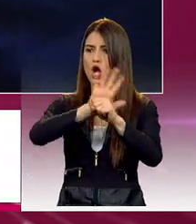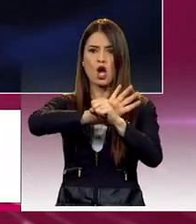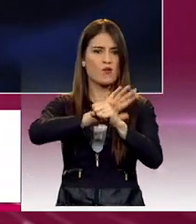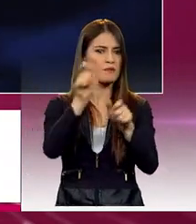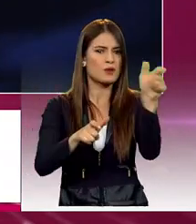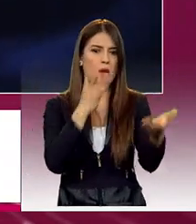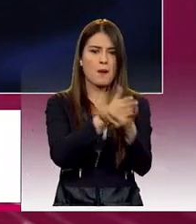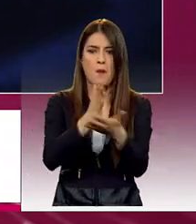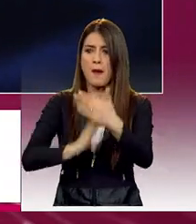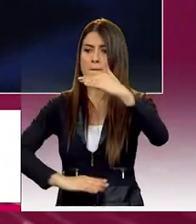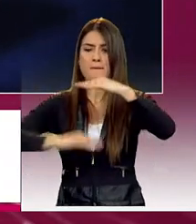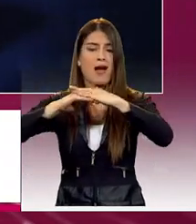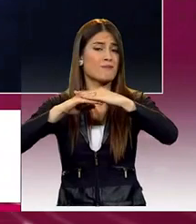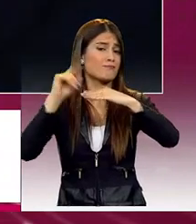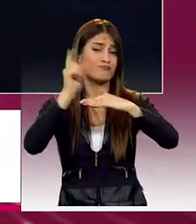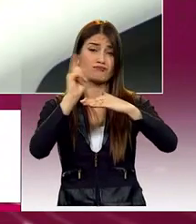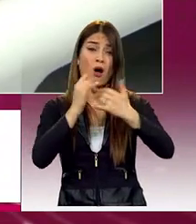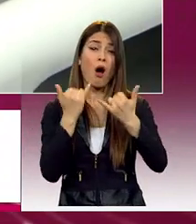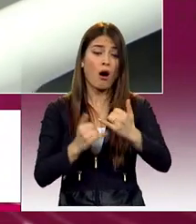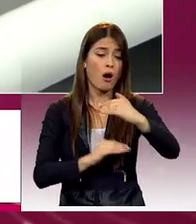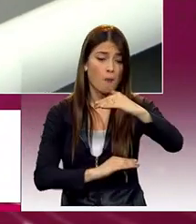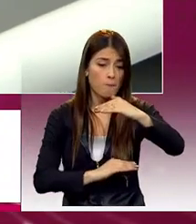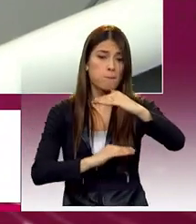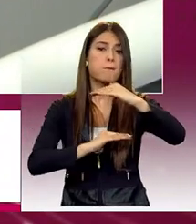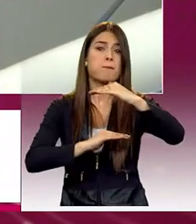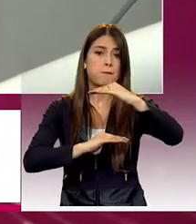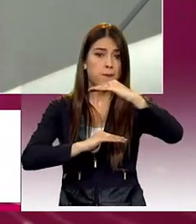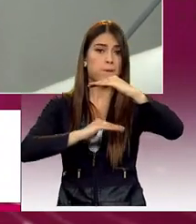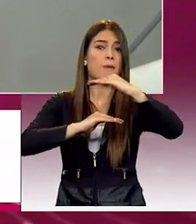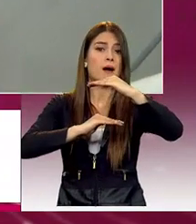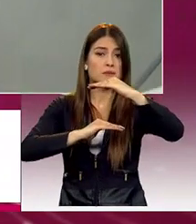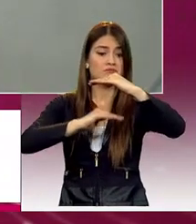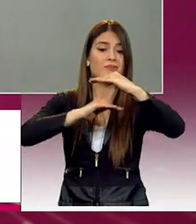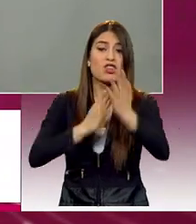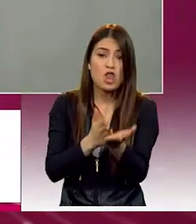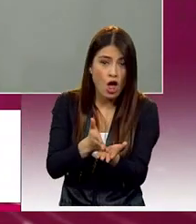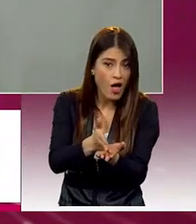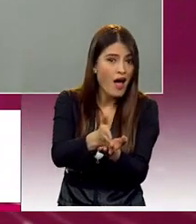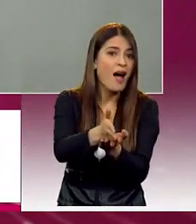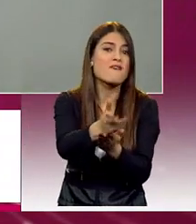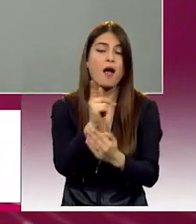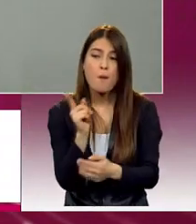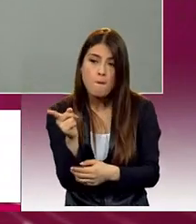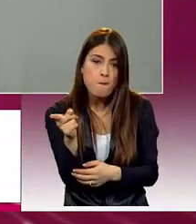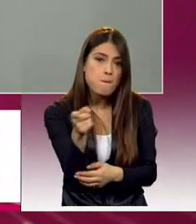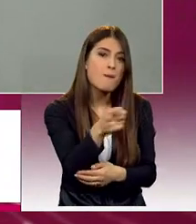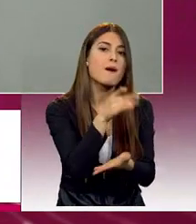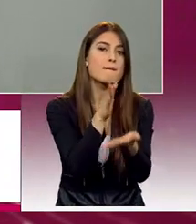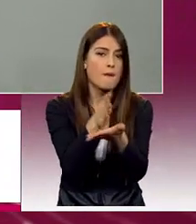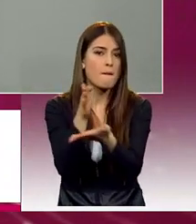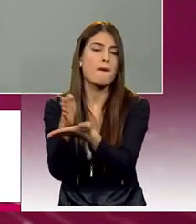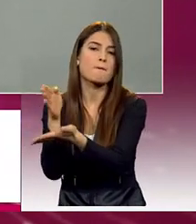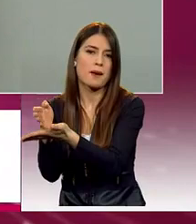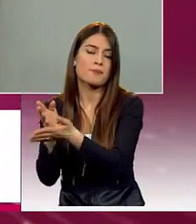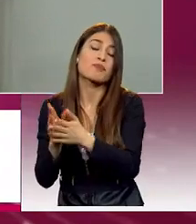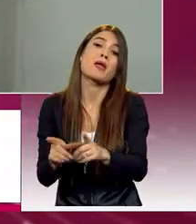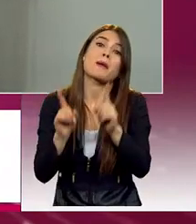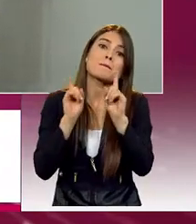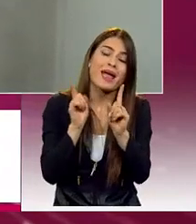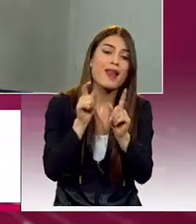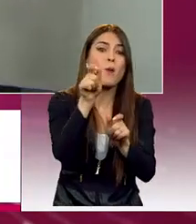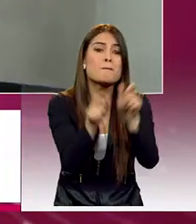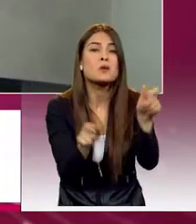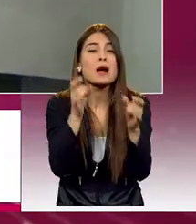pacientes. El número de pacientes sigue subiendo. El número de pacientes de carácter hospitalario o